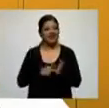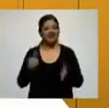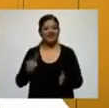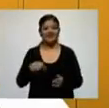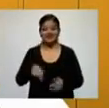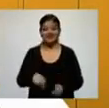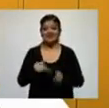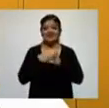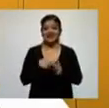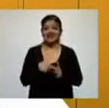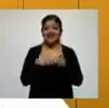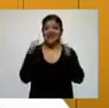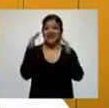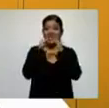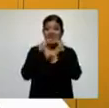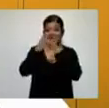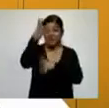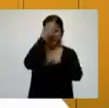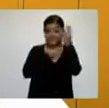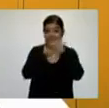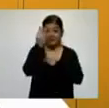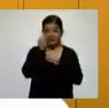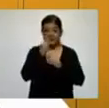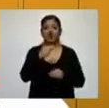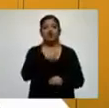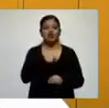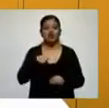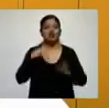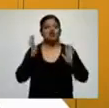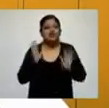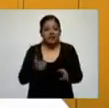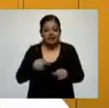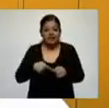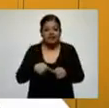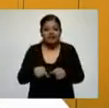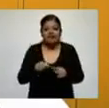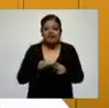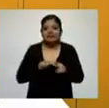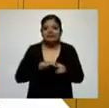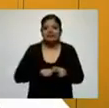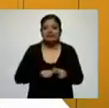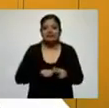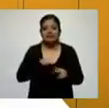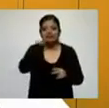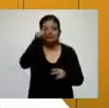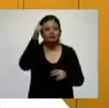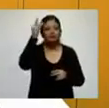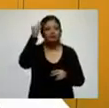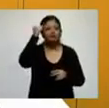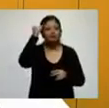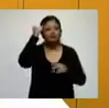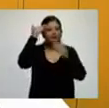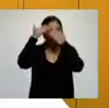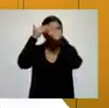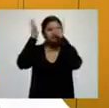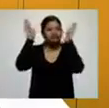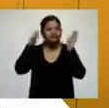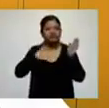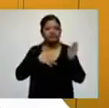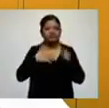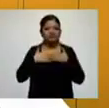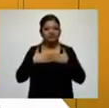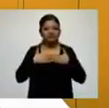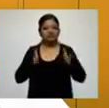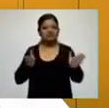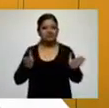Seguimos aquí en Aprende en Casa y estamos a punto de comenzar. Abre tu mente y tus sentidos. No hay límite